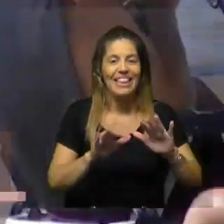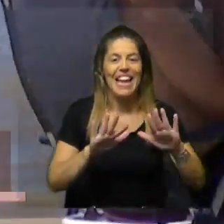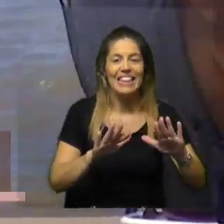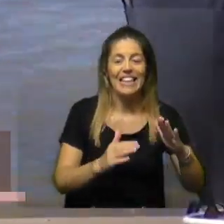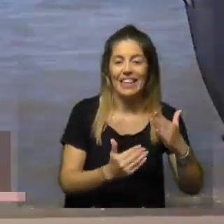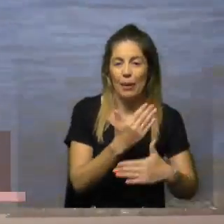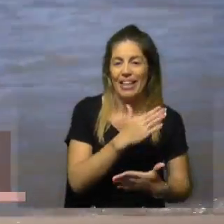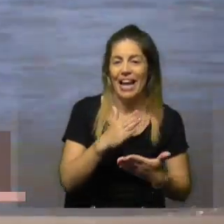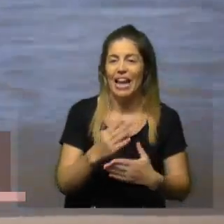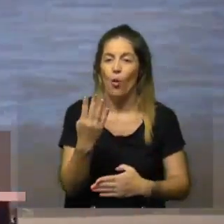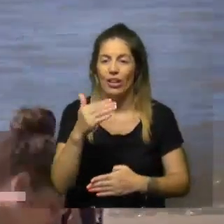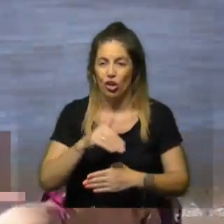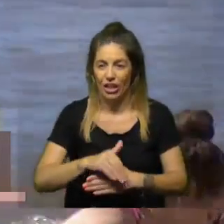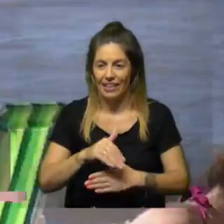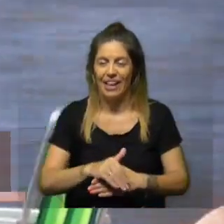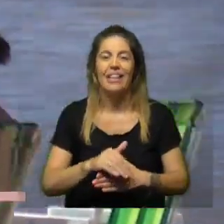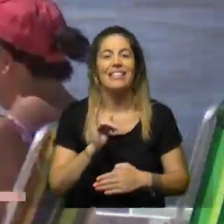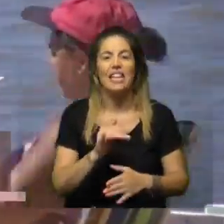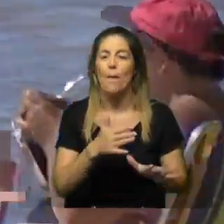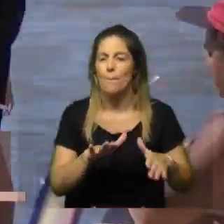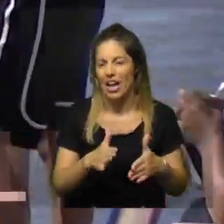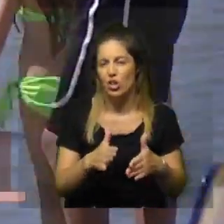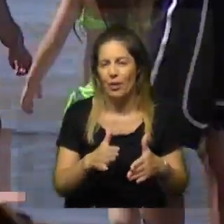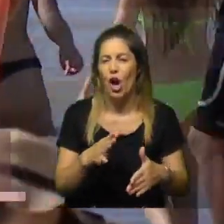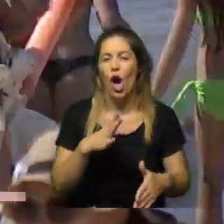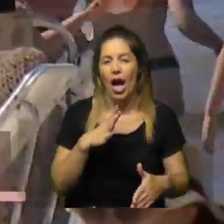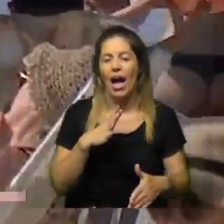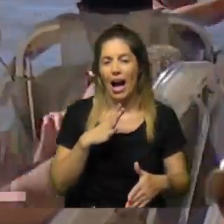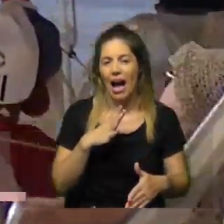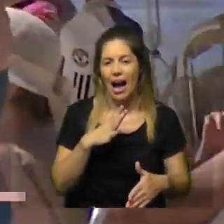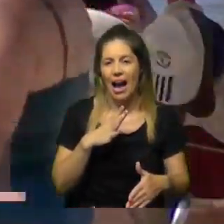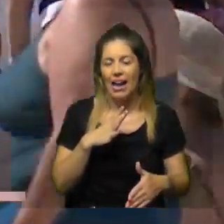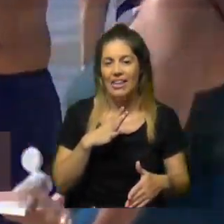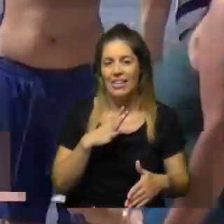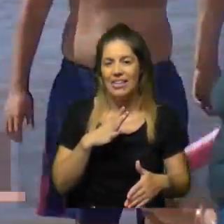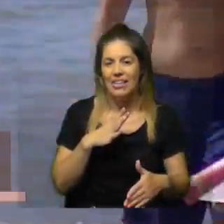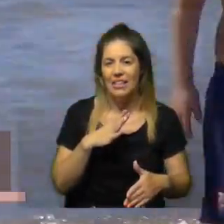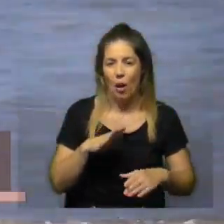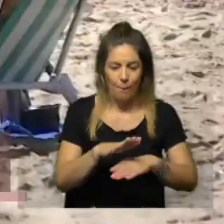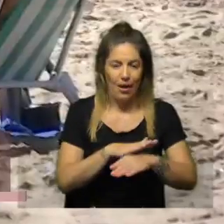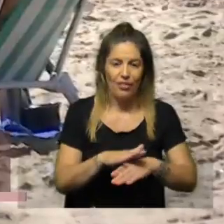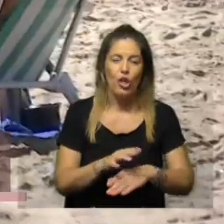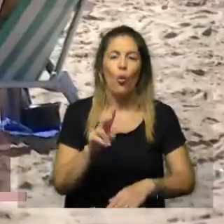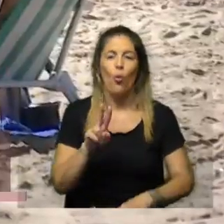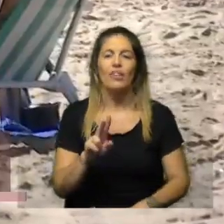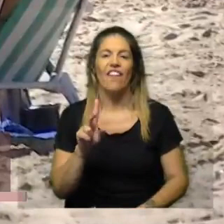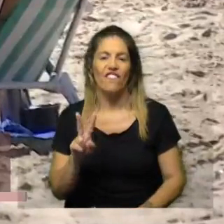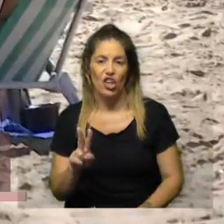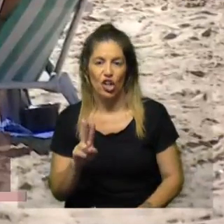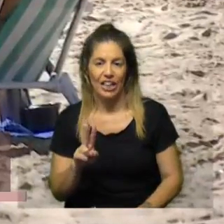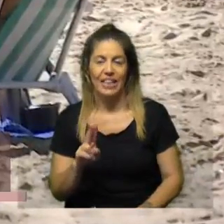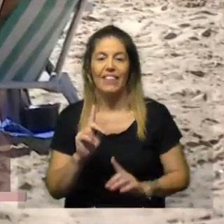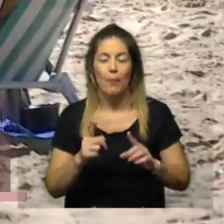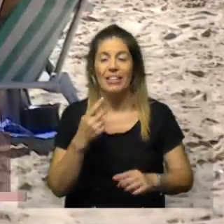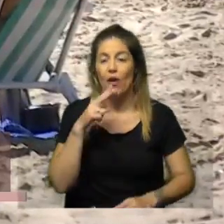las 16 horas. Sí, más o menos, si no hay aplicaciones que dicen el factor de ultravioleta, eso a veces está bueno verlo, pero a veces